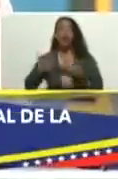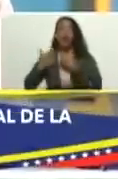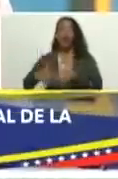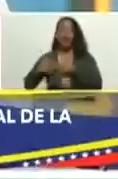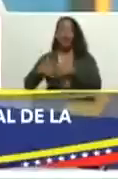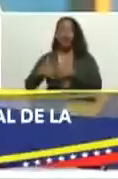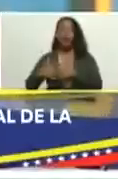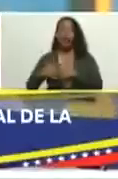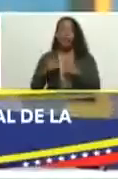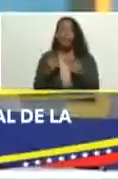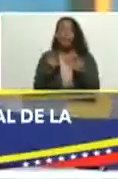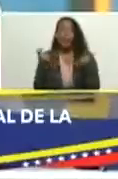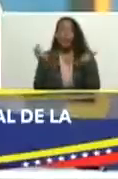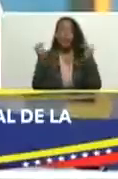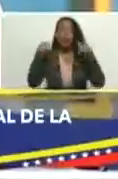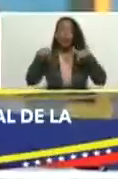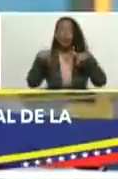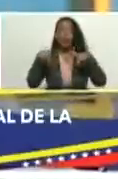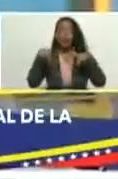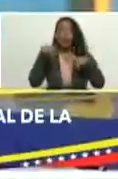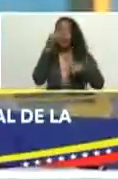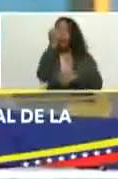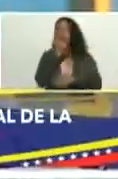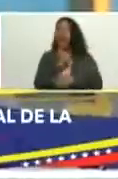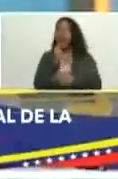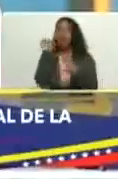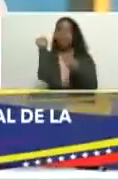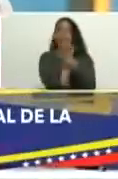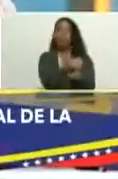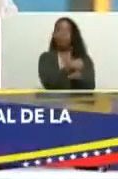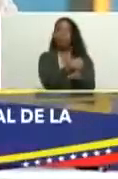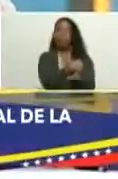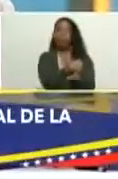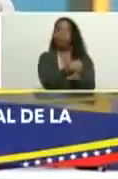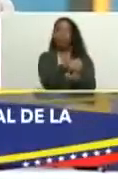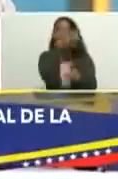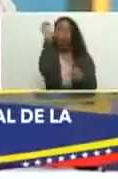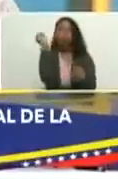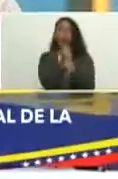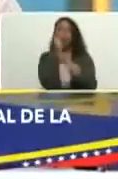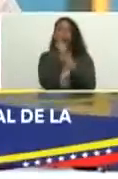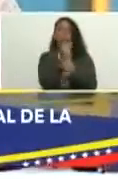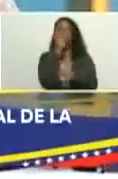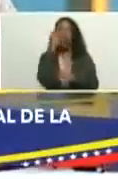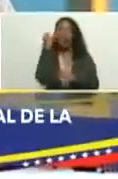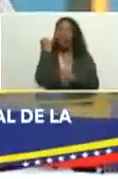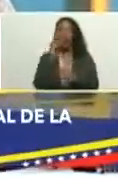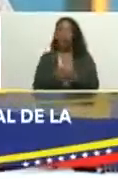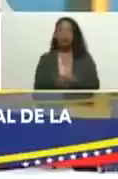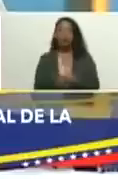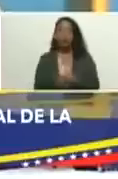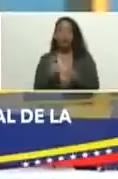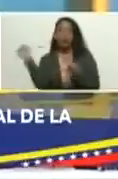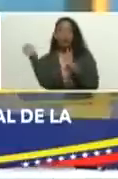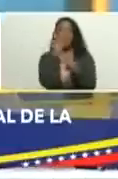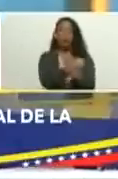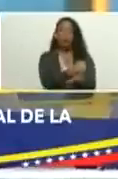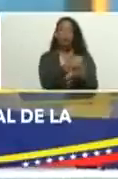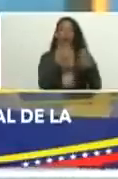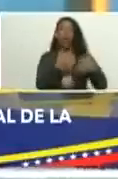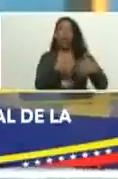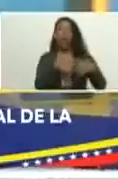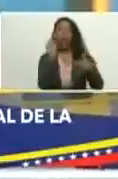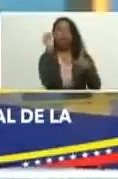salieron corriendo de aquí, abandonando a los trabajadores, abandonando a esta planta